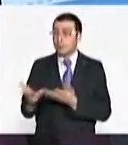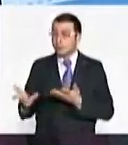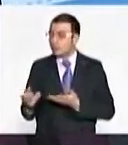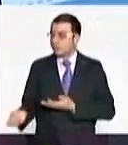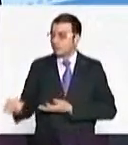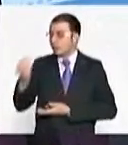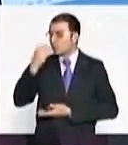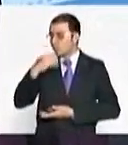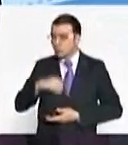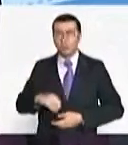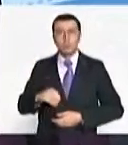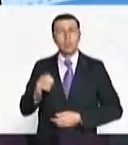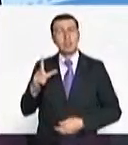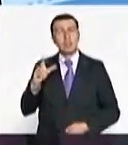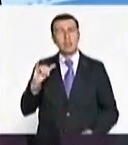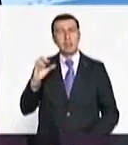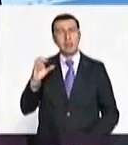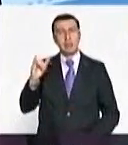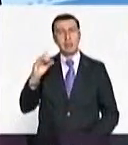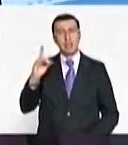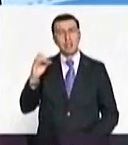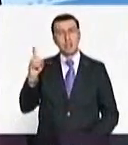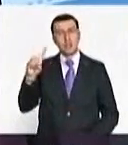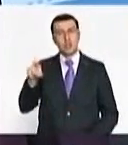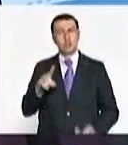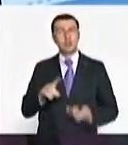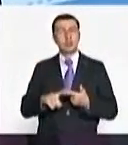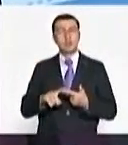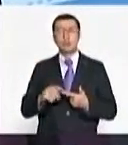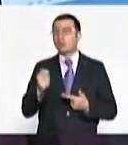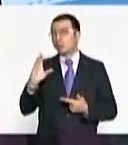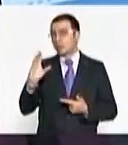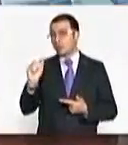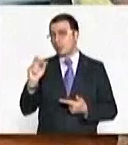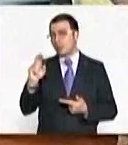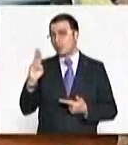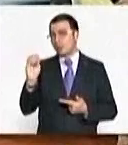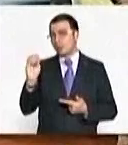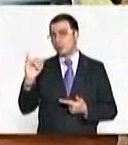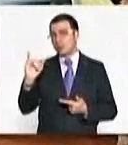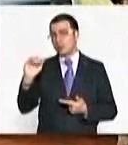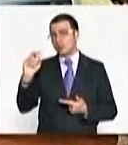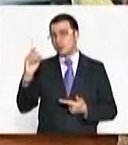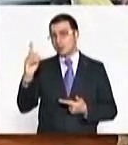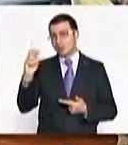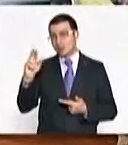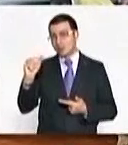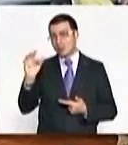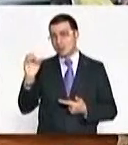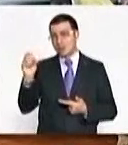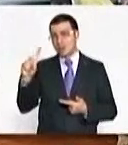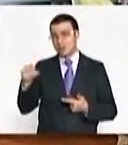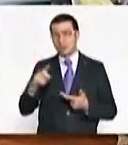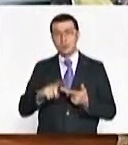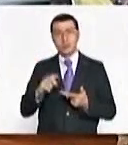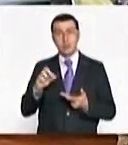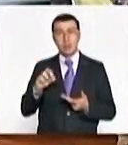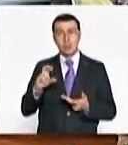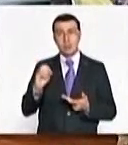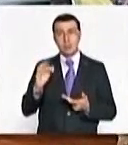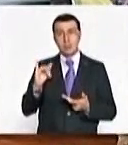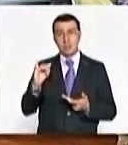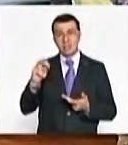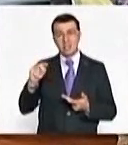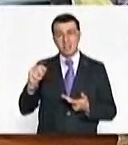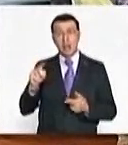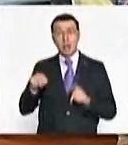ser lípidos, pueden ser bien también en forma de carbohidratos o en forma de proteínas, como las proteínas que utilizamos en los gimnasios para aumentar de peso,